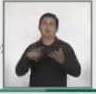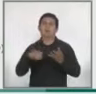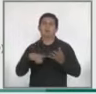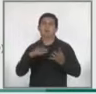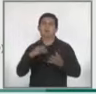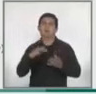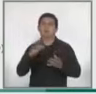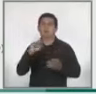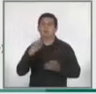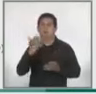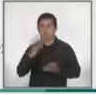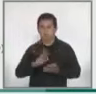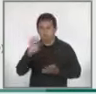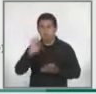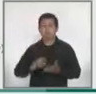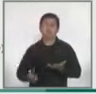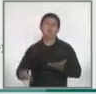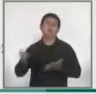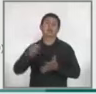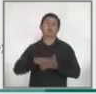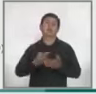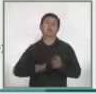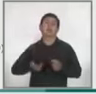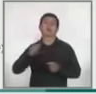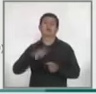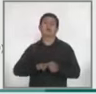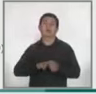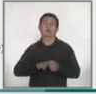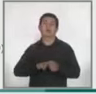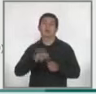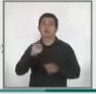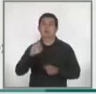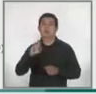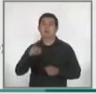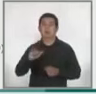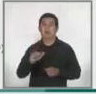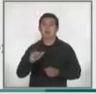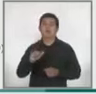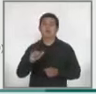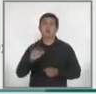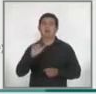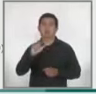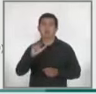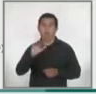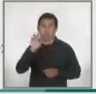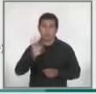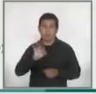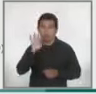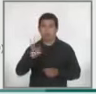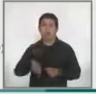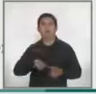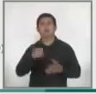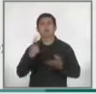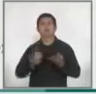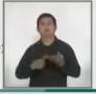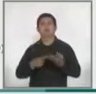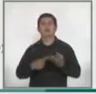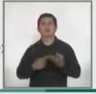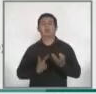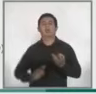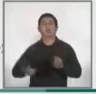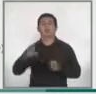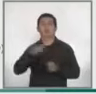del 50%. El Hospital de Sedena un 18%.